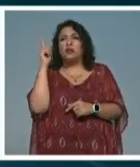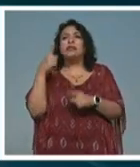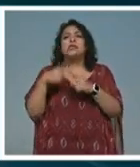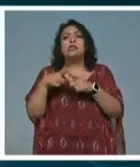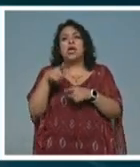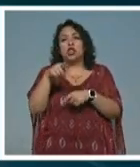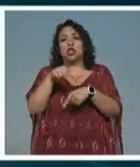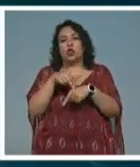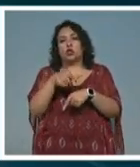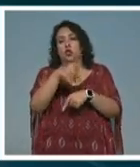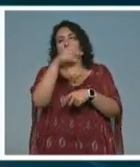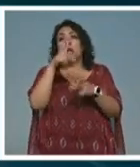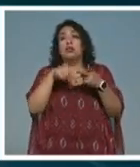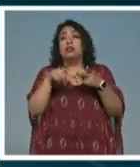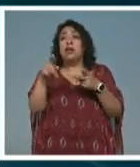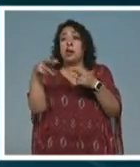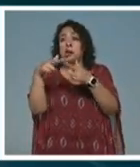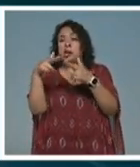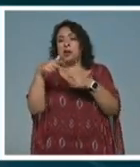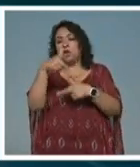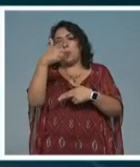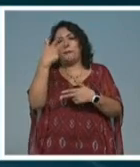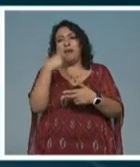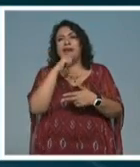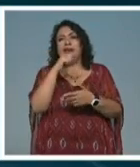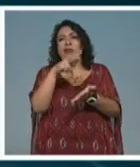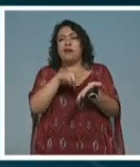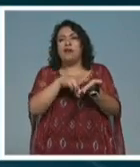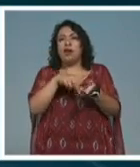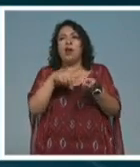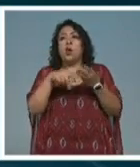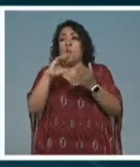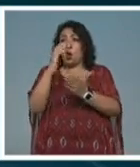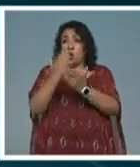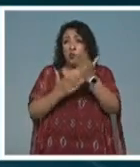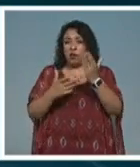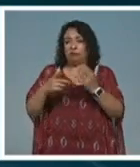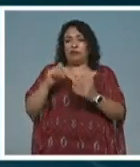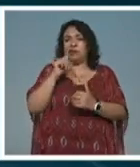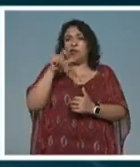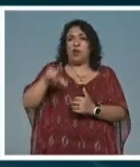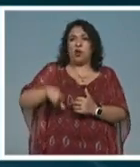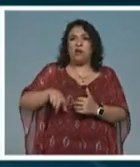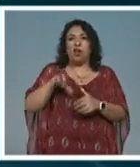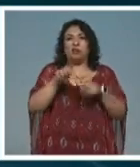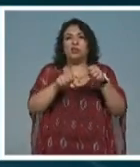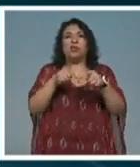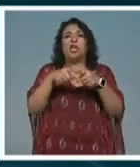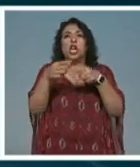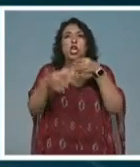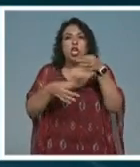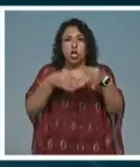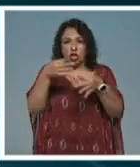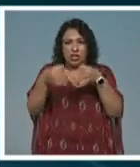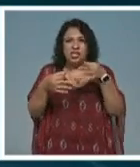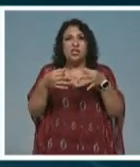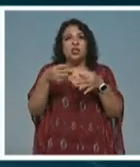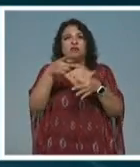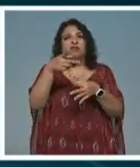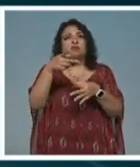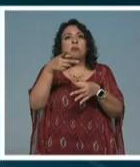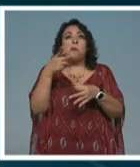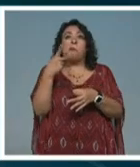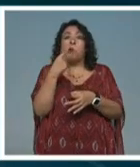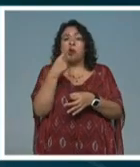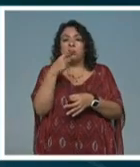médicos, inmorales por los líderes religiosos, incontratables por el gobierno, depredadores por los noticieros y criminales por